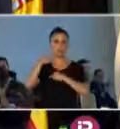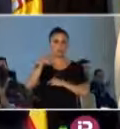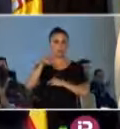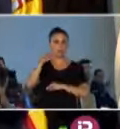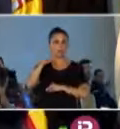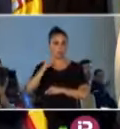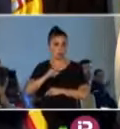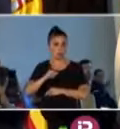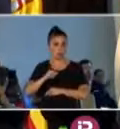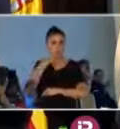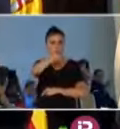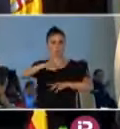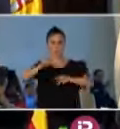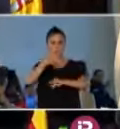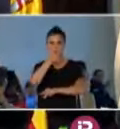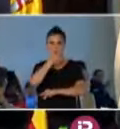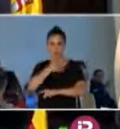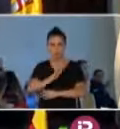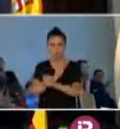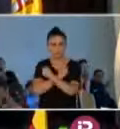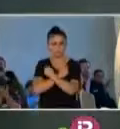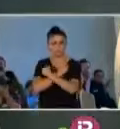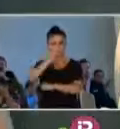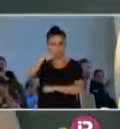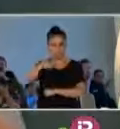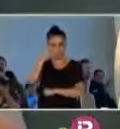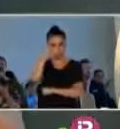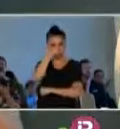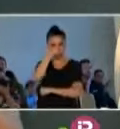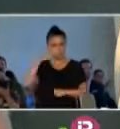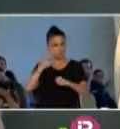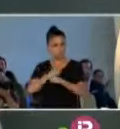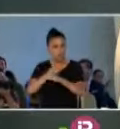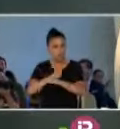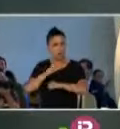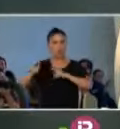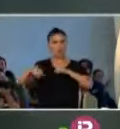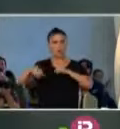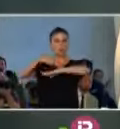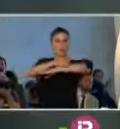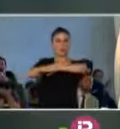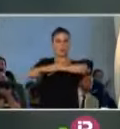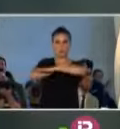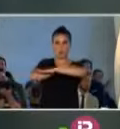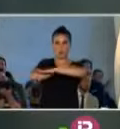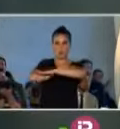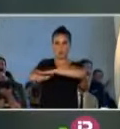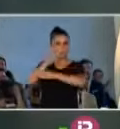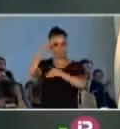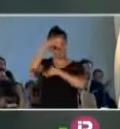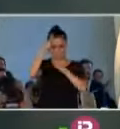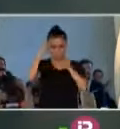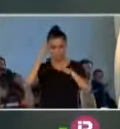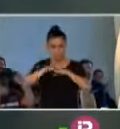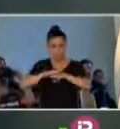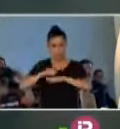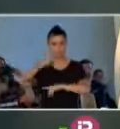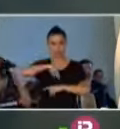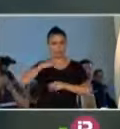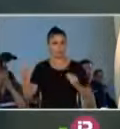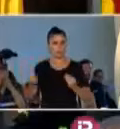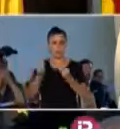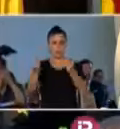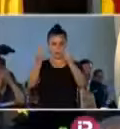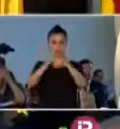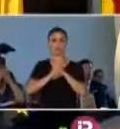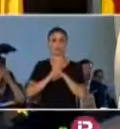Conocéis y amáis esta tierra. Y sé que vuestra dedicación y la de todo el Gobierno es y será parte de nuestro éxito. Debe